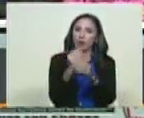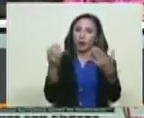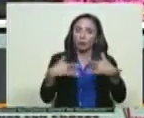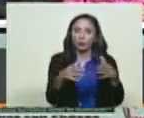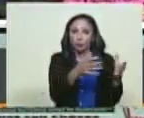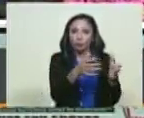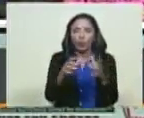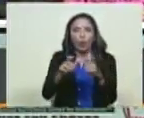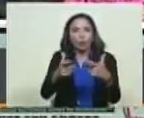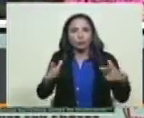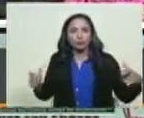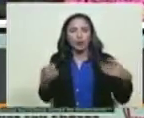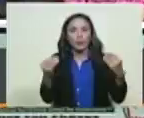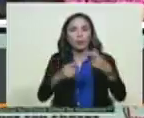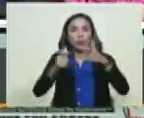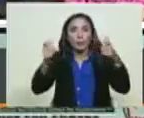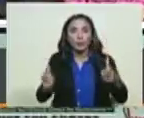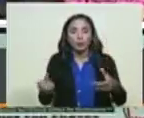amplio